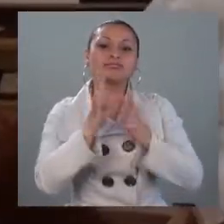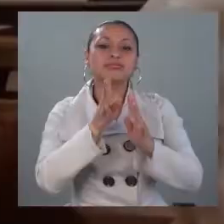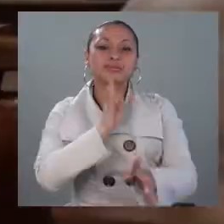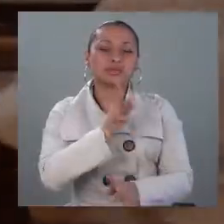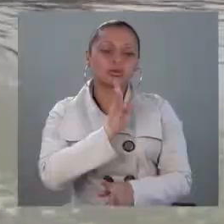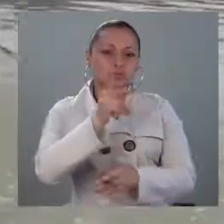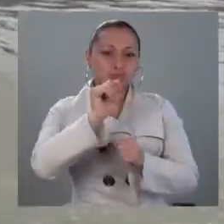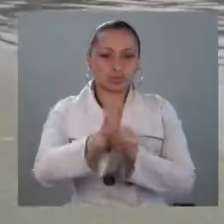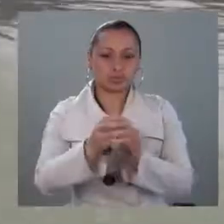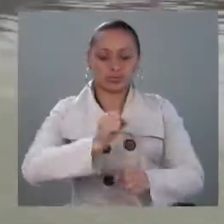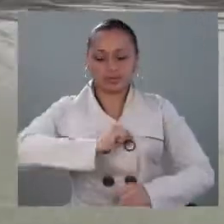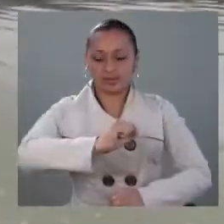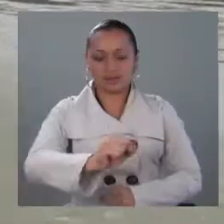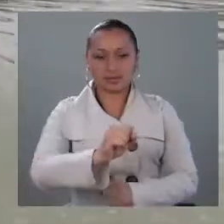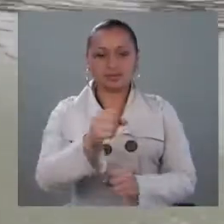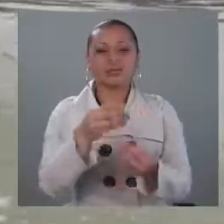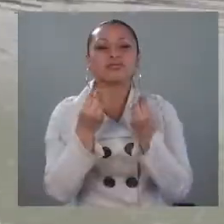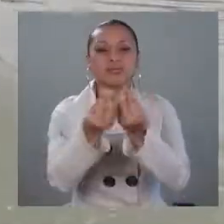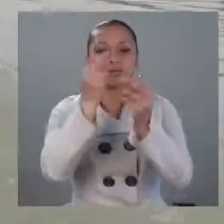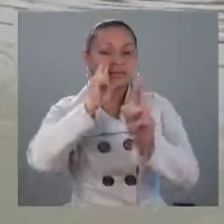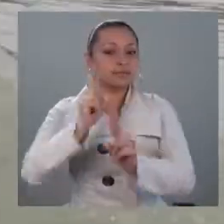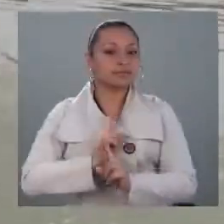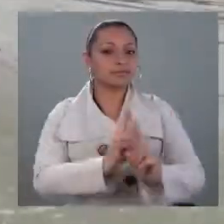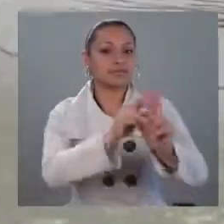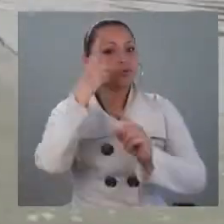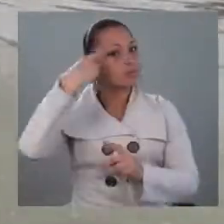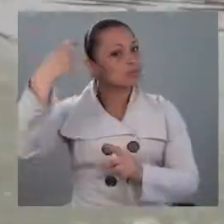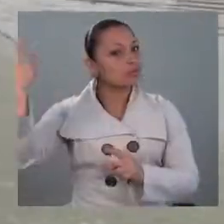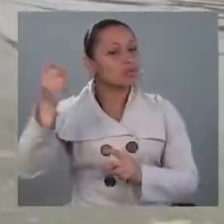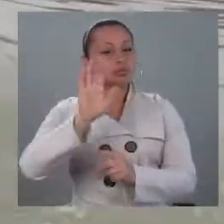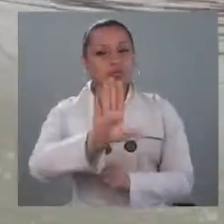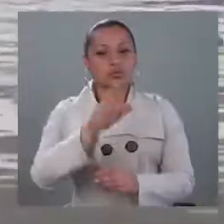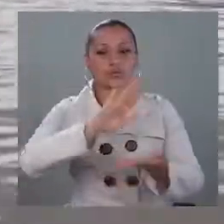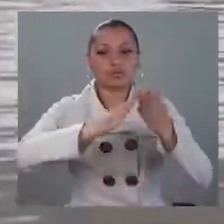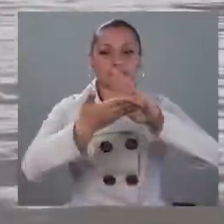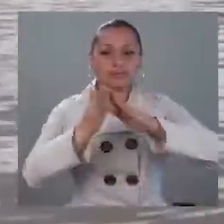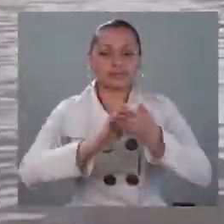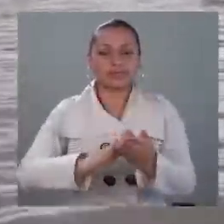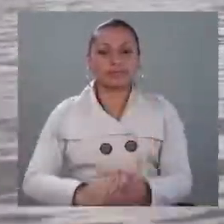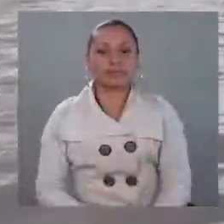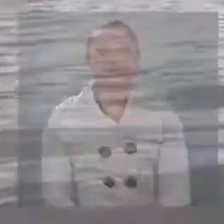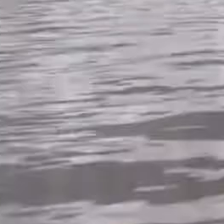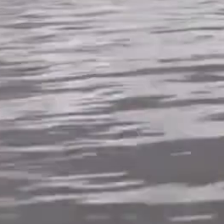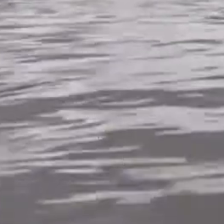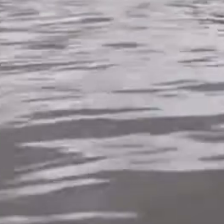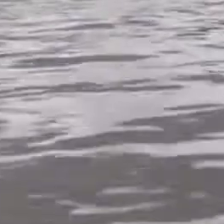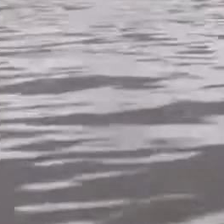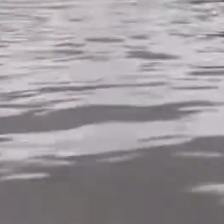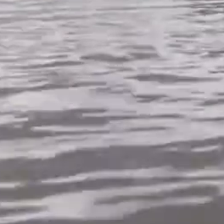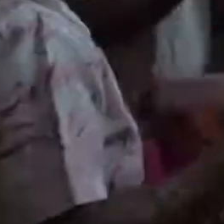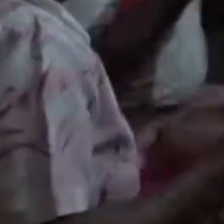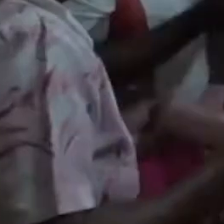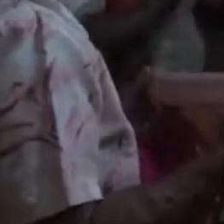por el reconocimiento de sus derechos, sueños con un Pacífico mejor y en paz.